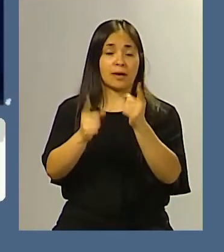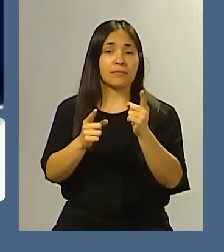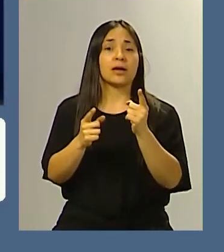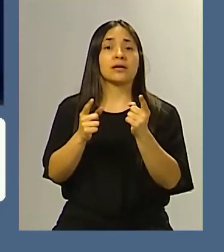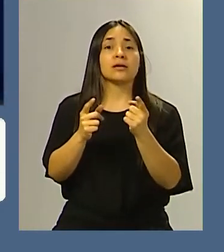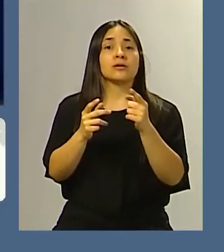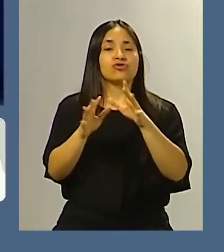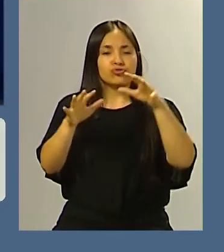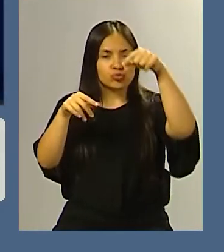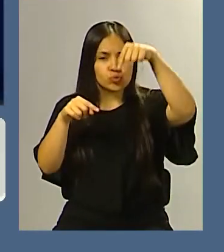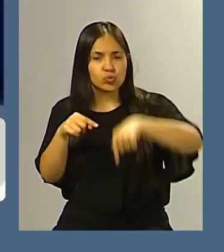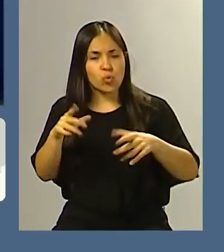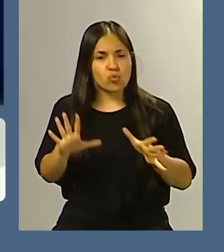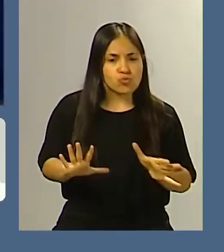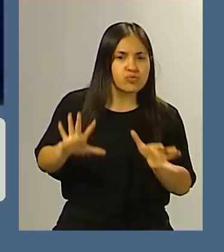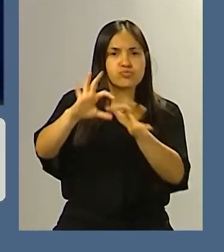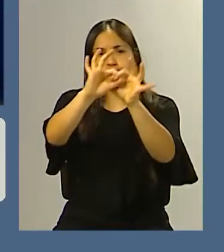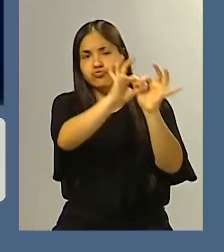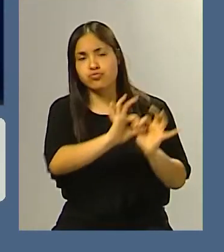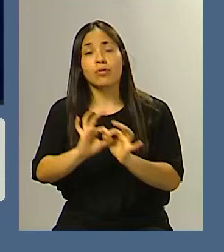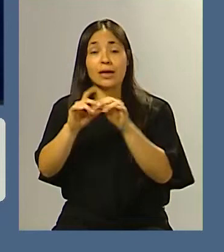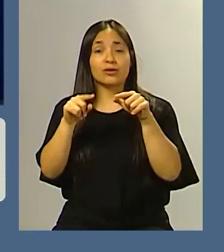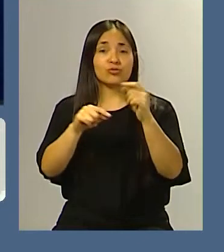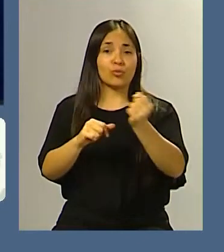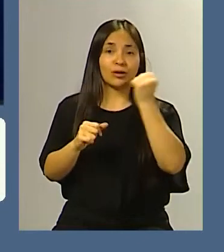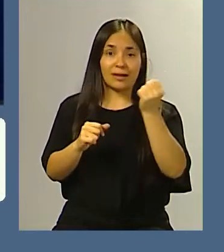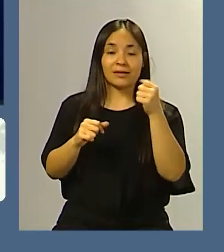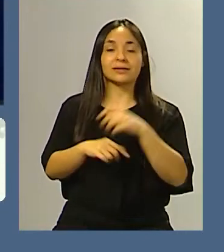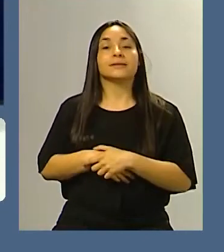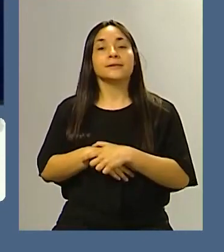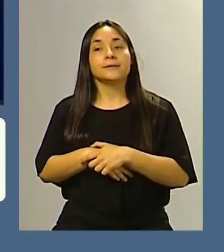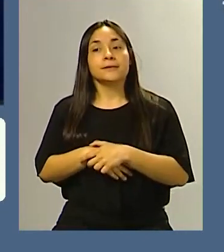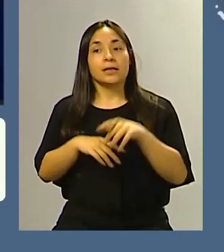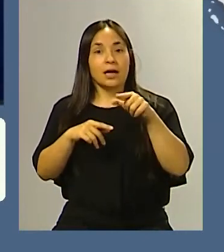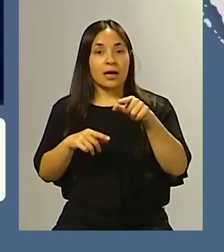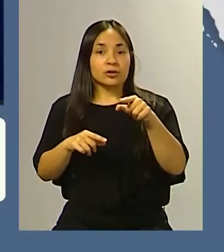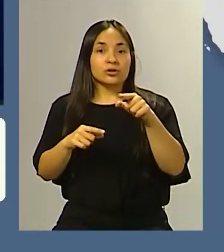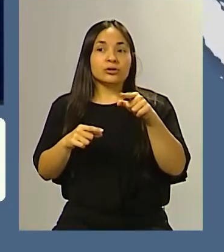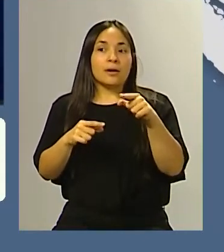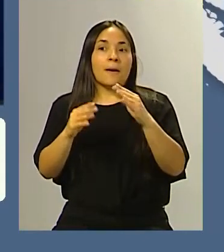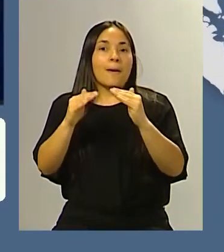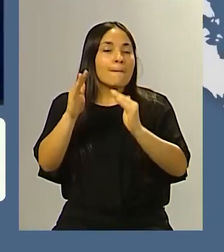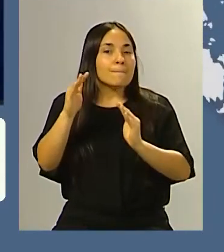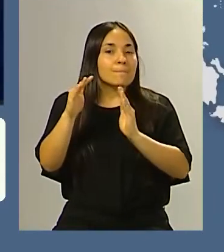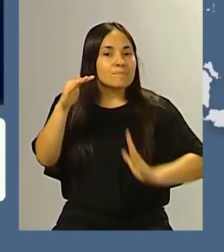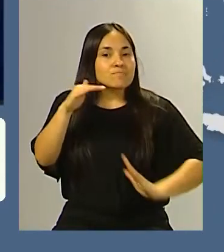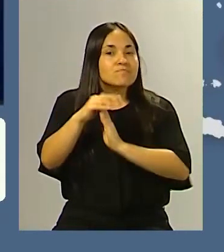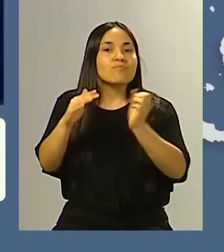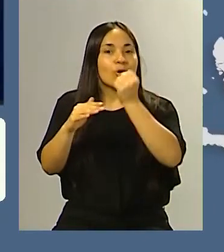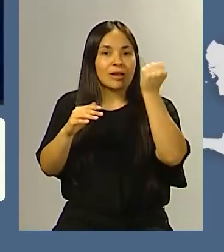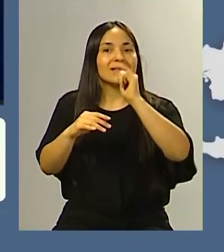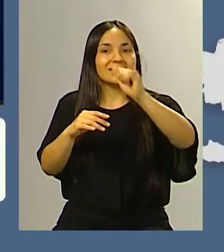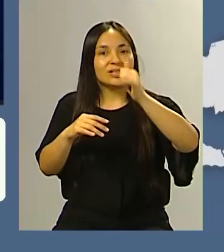de la UNASUR. Y yo creo que esas agendas en la política exterior estarán muy privilegiadas, claro. Sí o sí van a